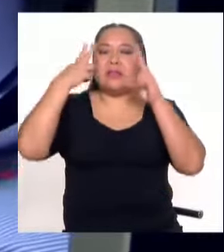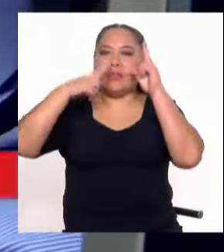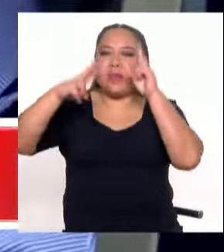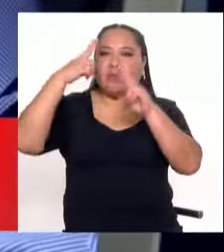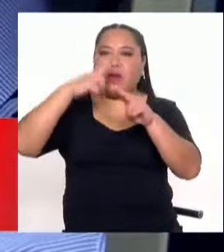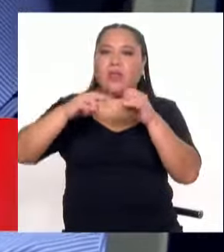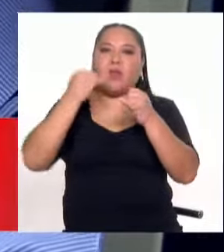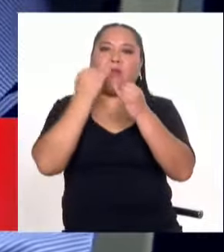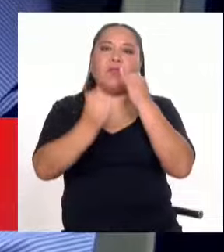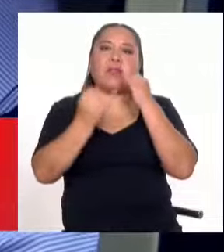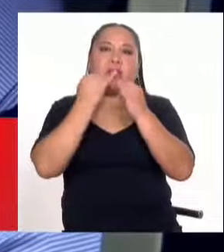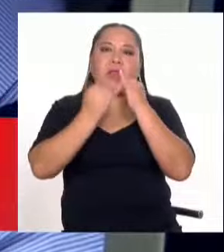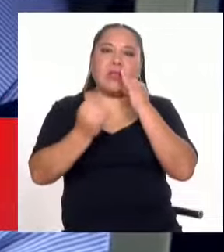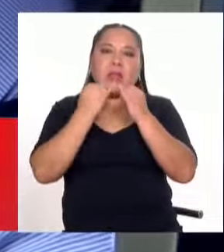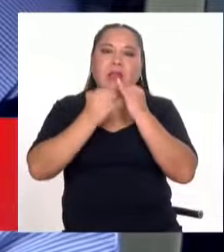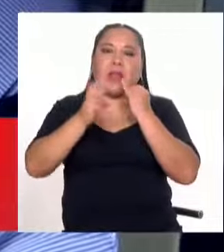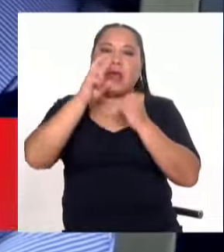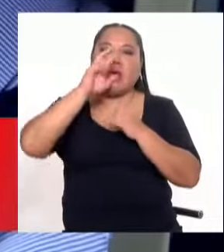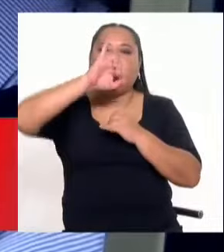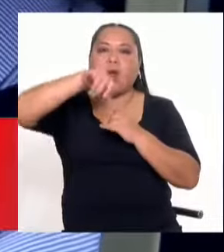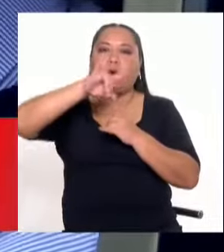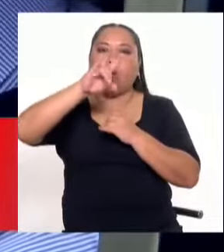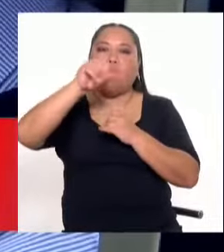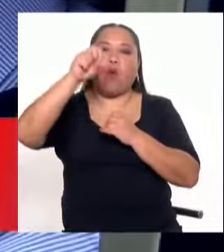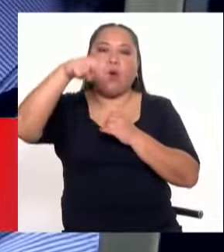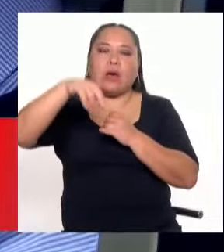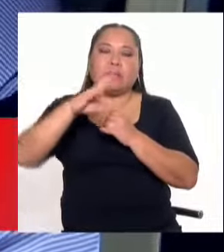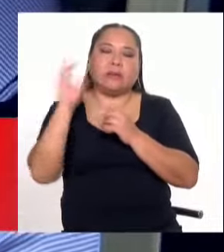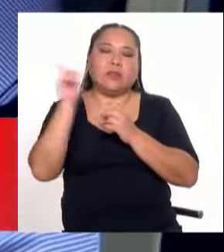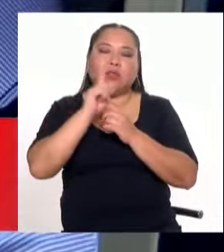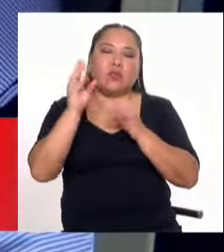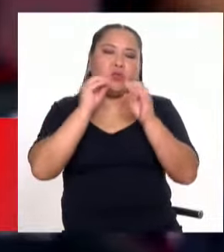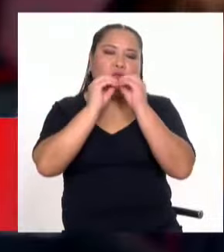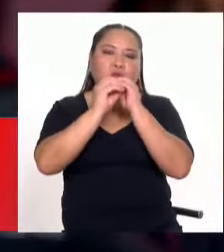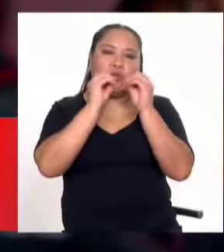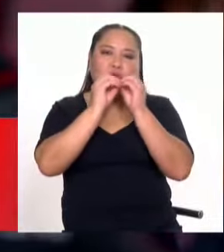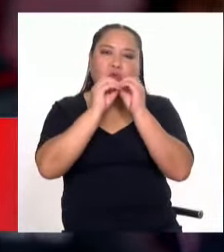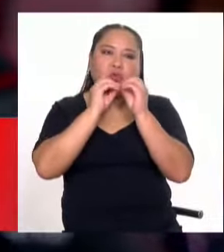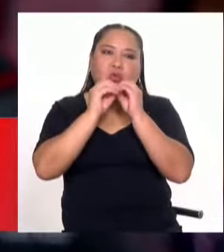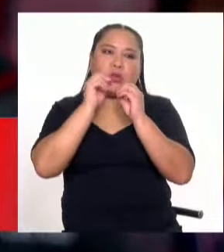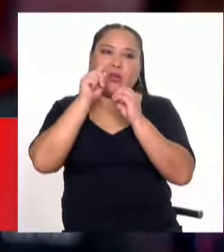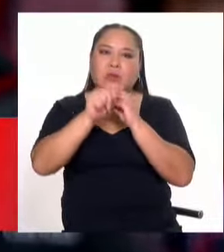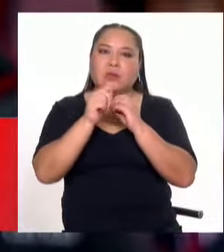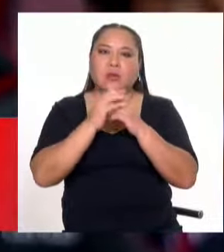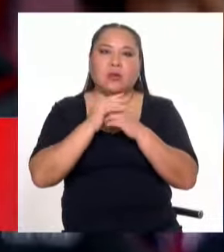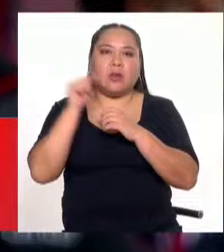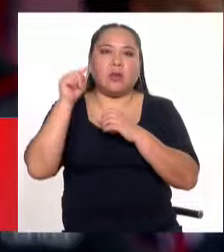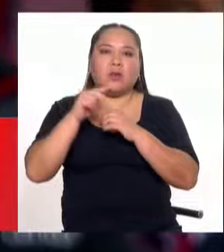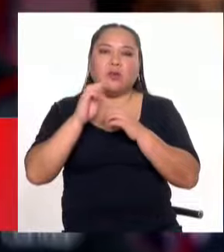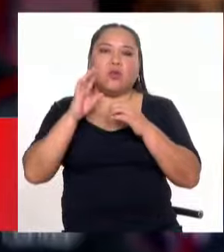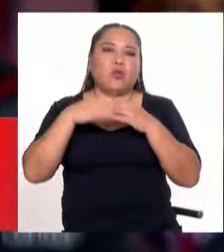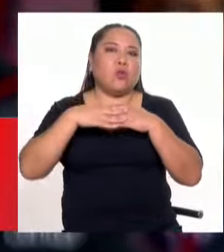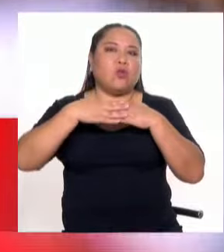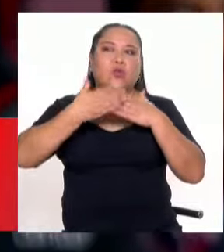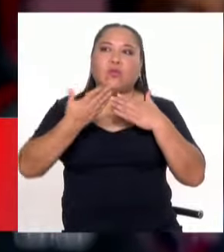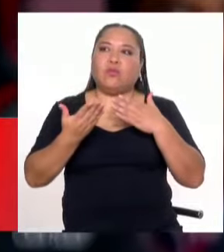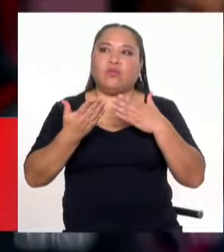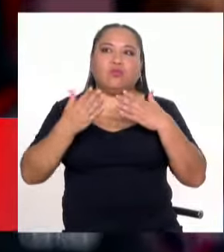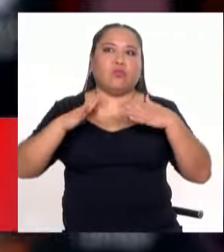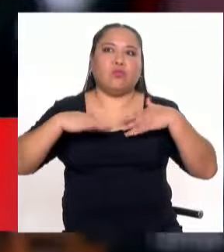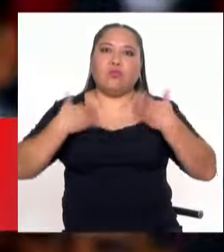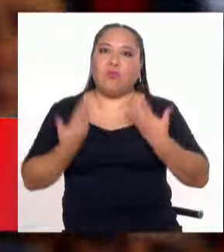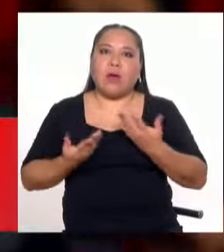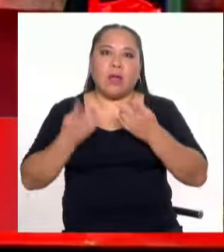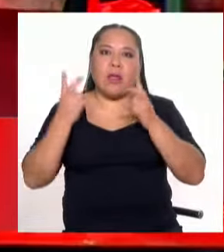finiquito de Juan mientras no se resuelva eso lógicamente No puede haber ninguna otra noticia hay